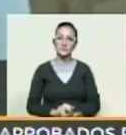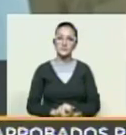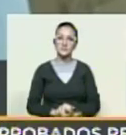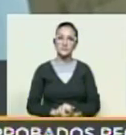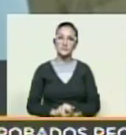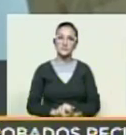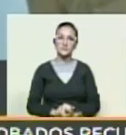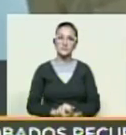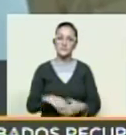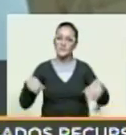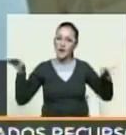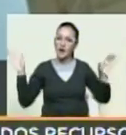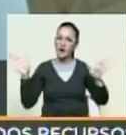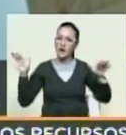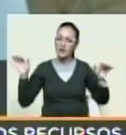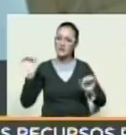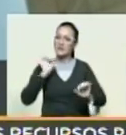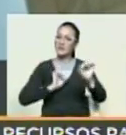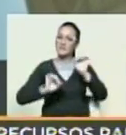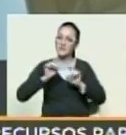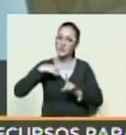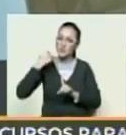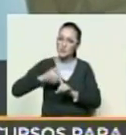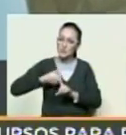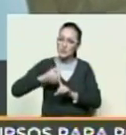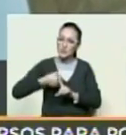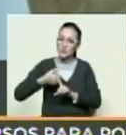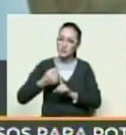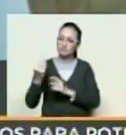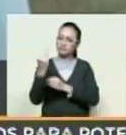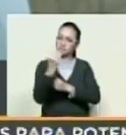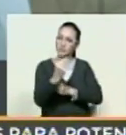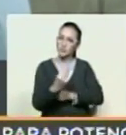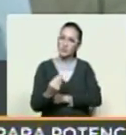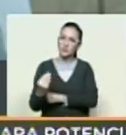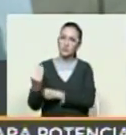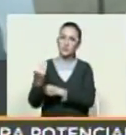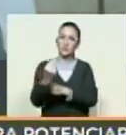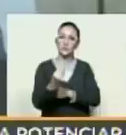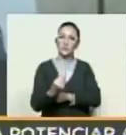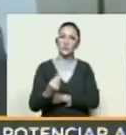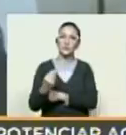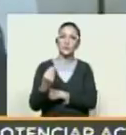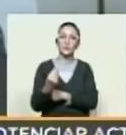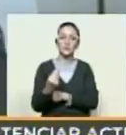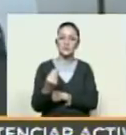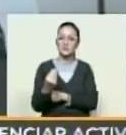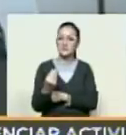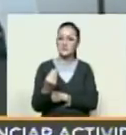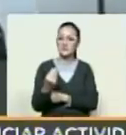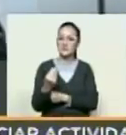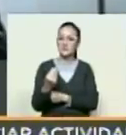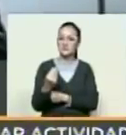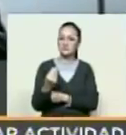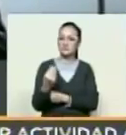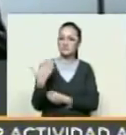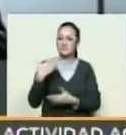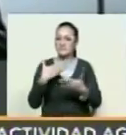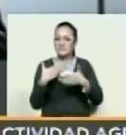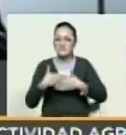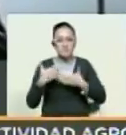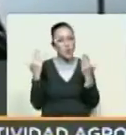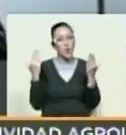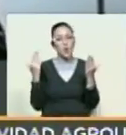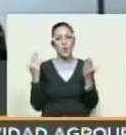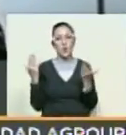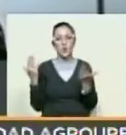Arcángel, defiéndenos en la batalla, sé nuestro amparo ante toda adversidad, contra la maldad y